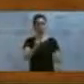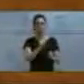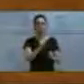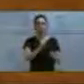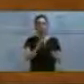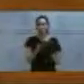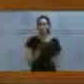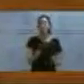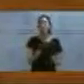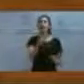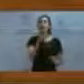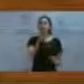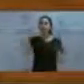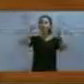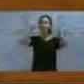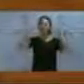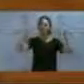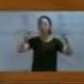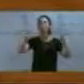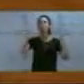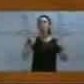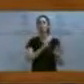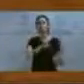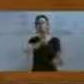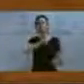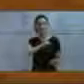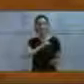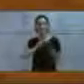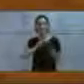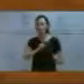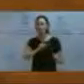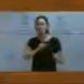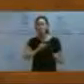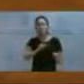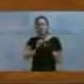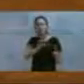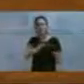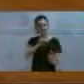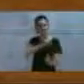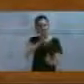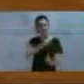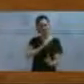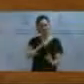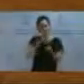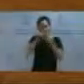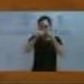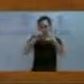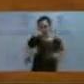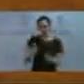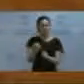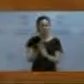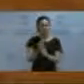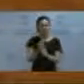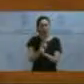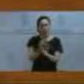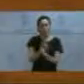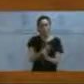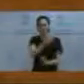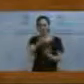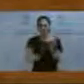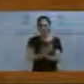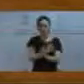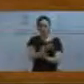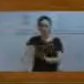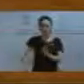unas fuerzas y cuerpos de seguridad del Estado ejemplares, que trabajan sin desvelo en defensa de los